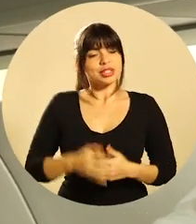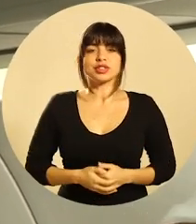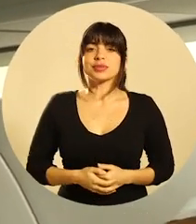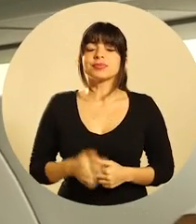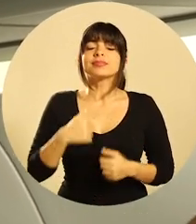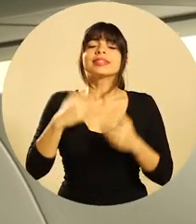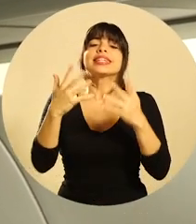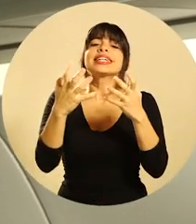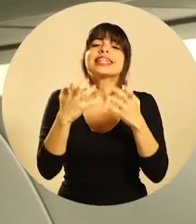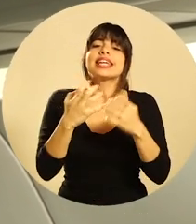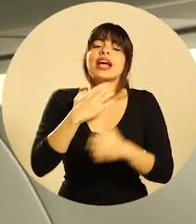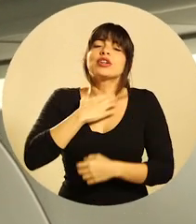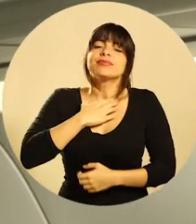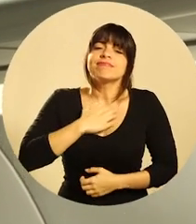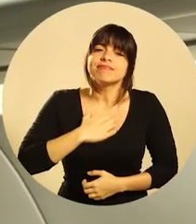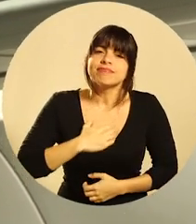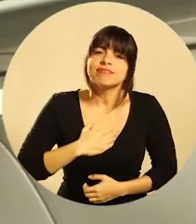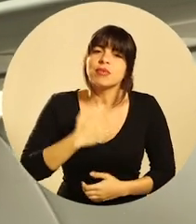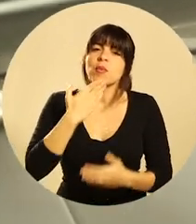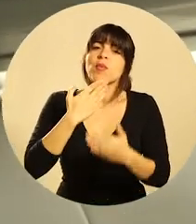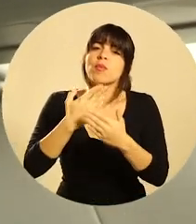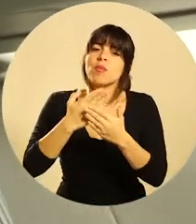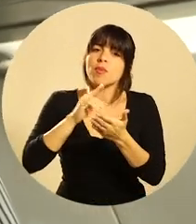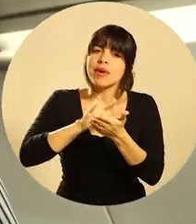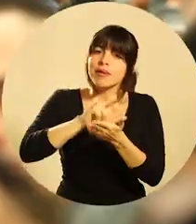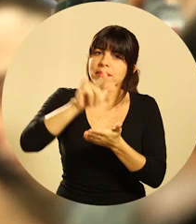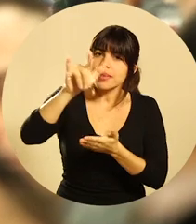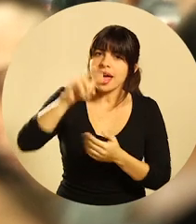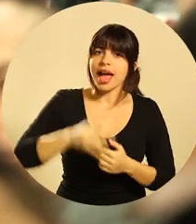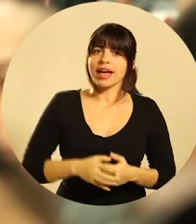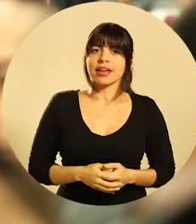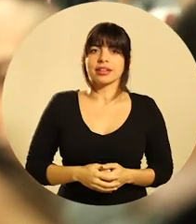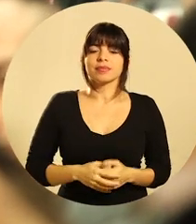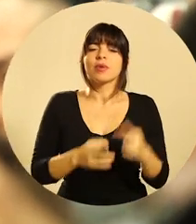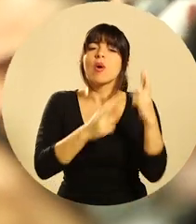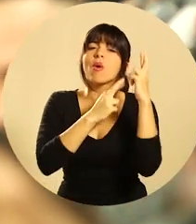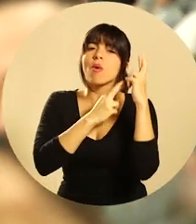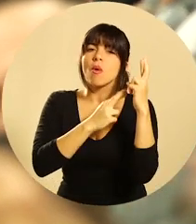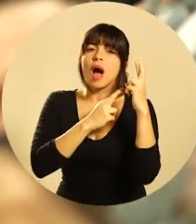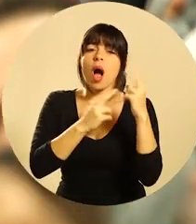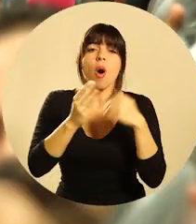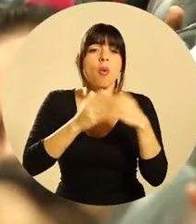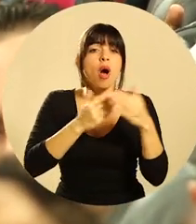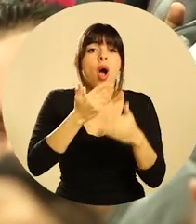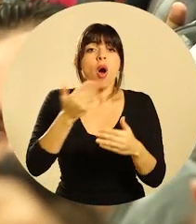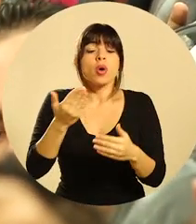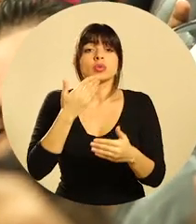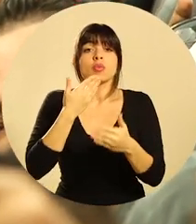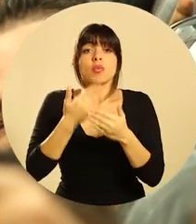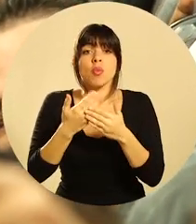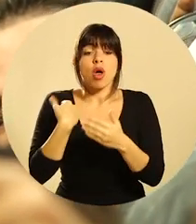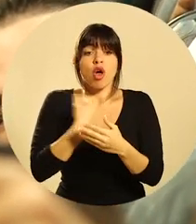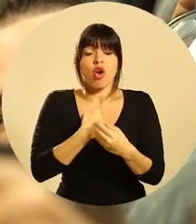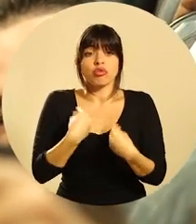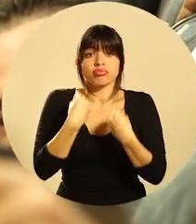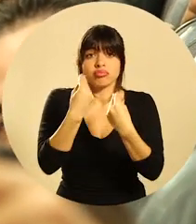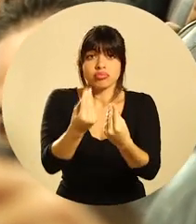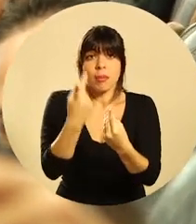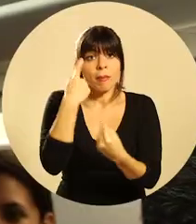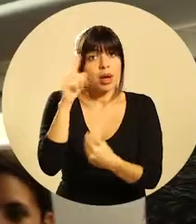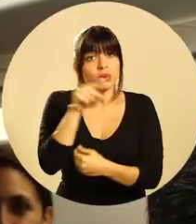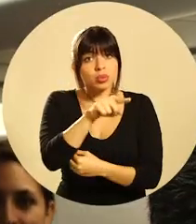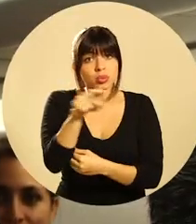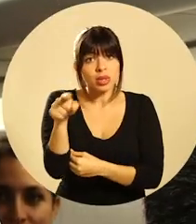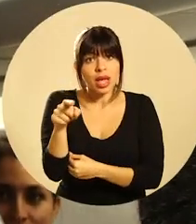supuesto, quiero desearles muy buen viaje y que ojalá cualquier cosa buena que hayamos podido hacer